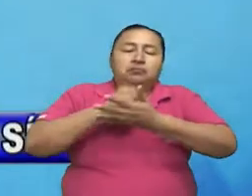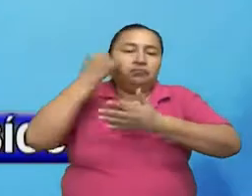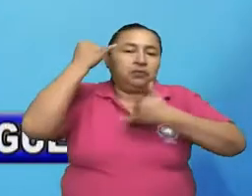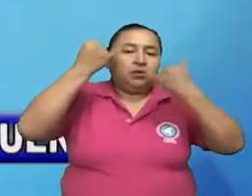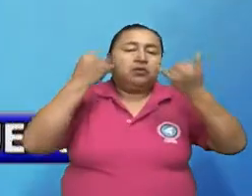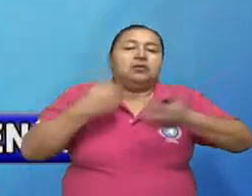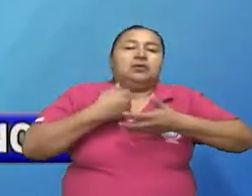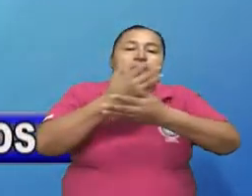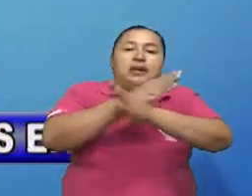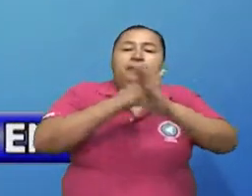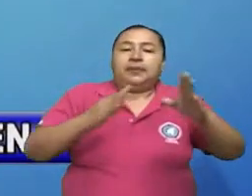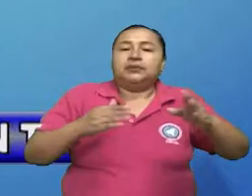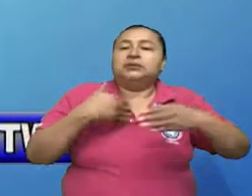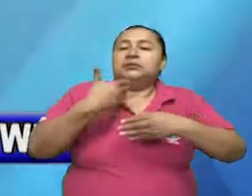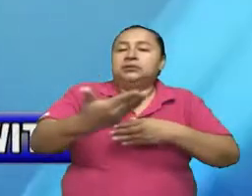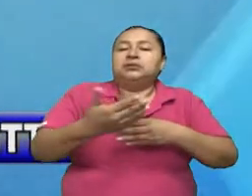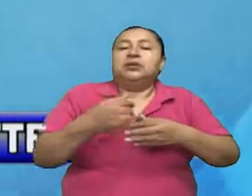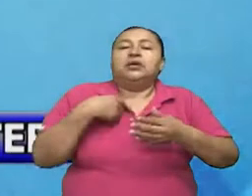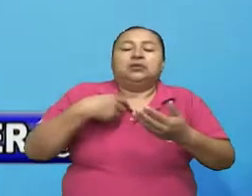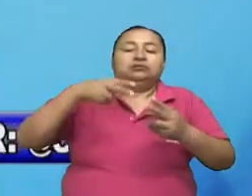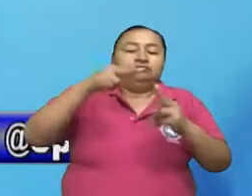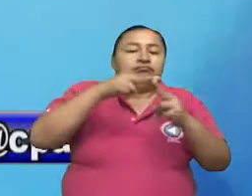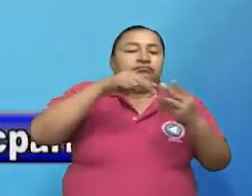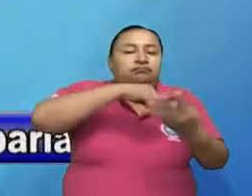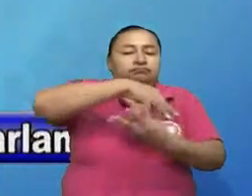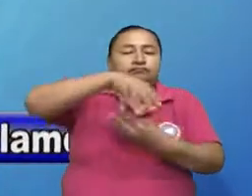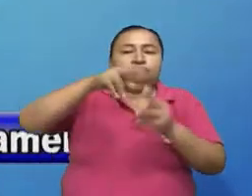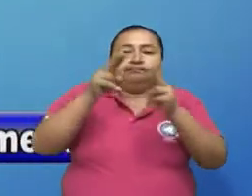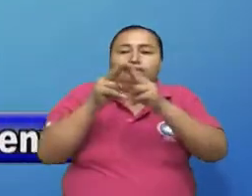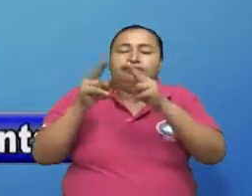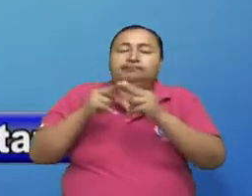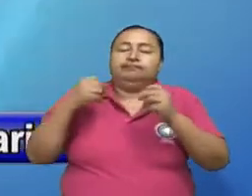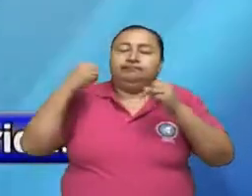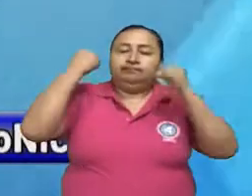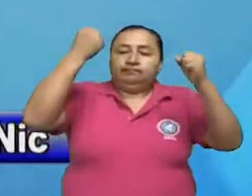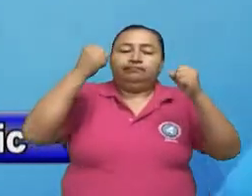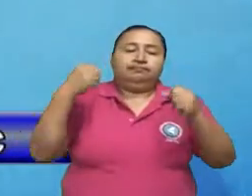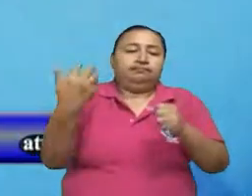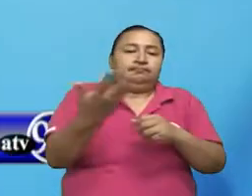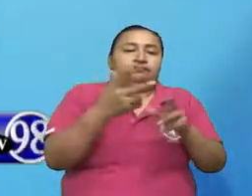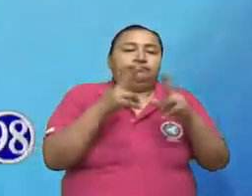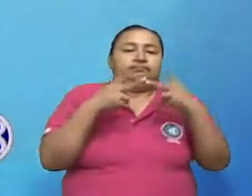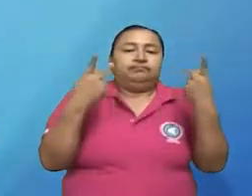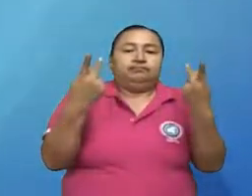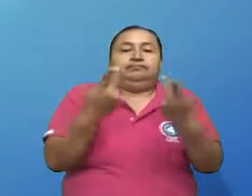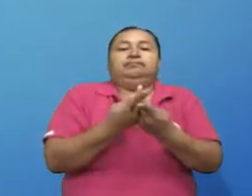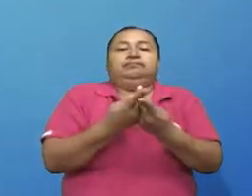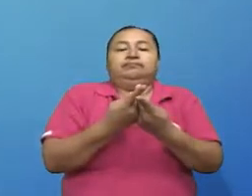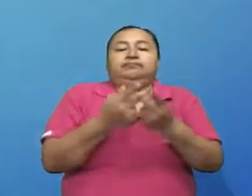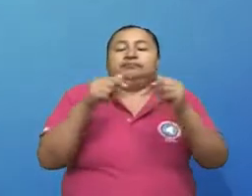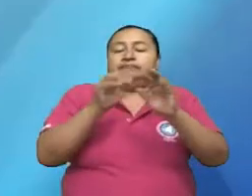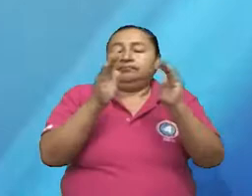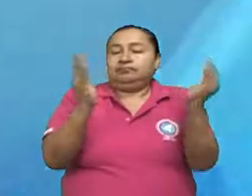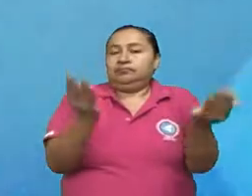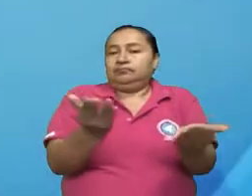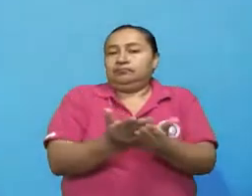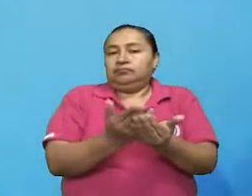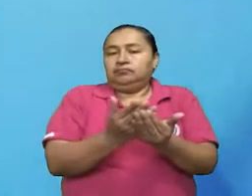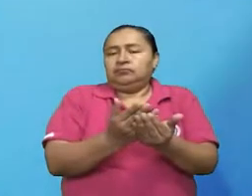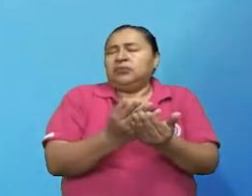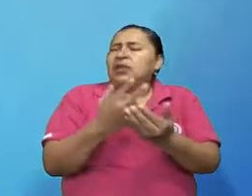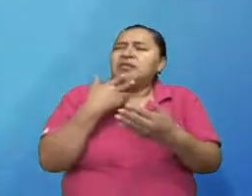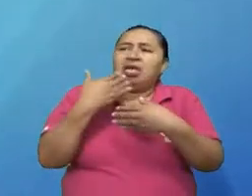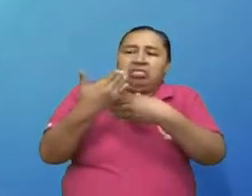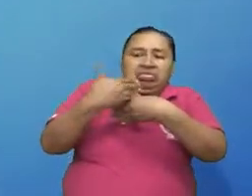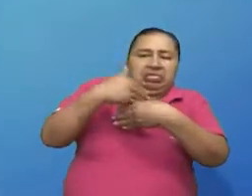la paz, a la concordia, a la victoria de los pueblos en el mundo, sin injerencia.